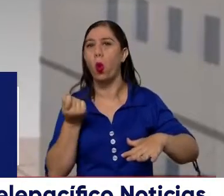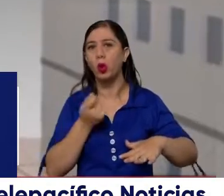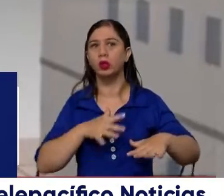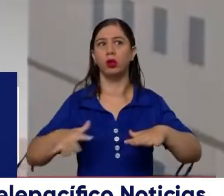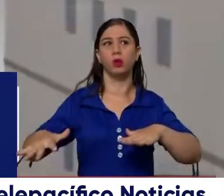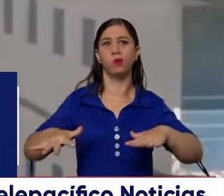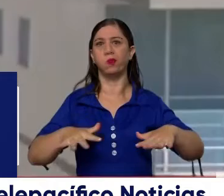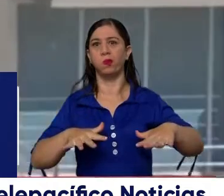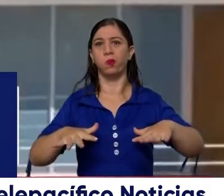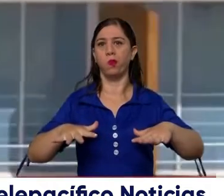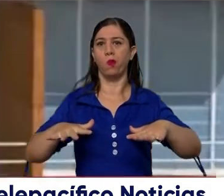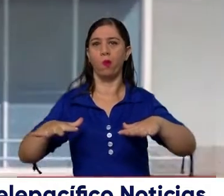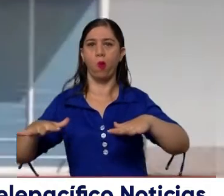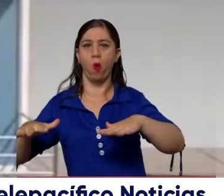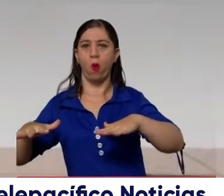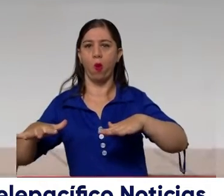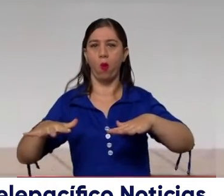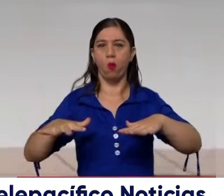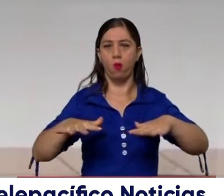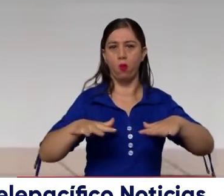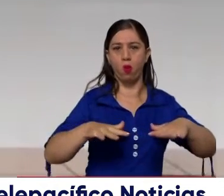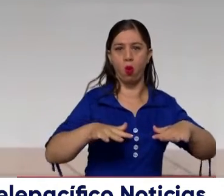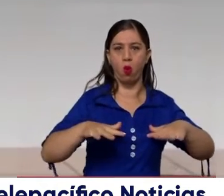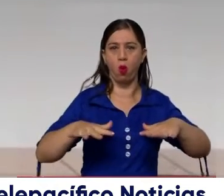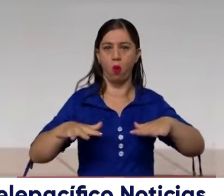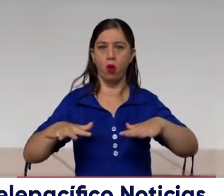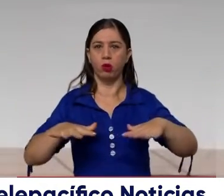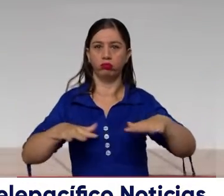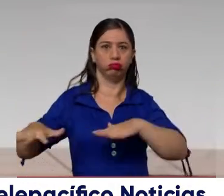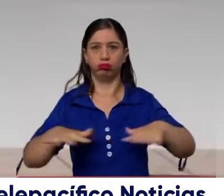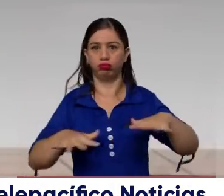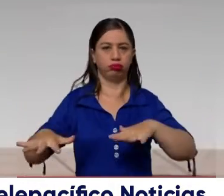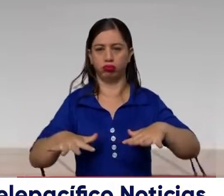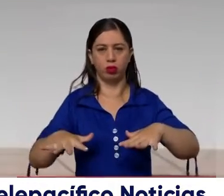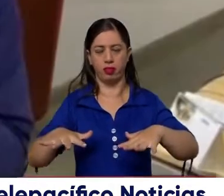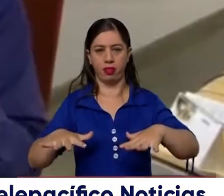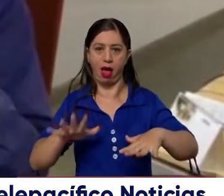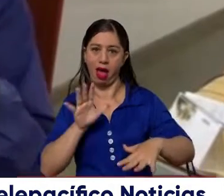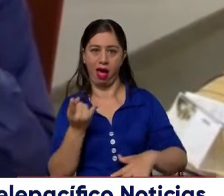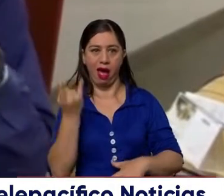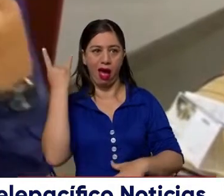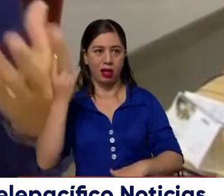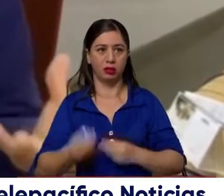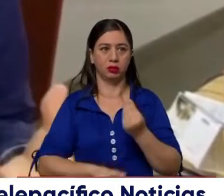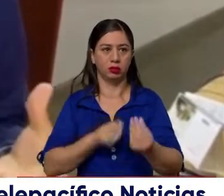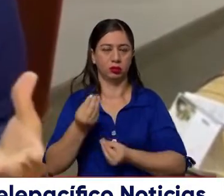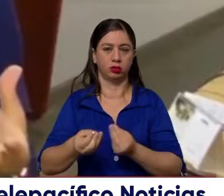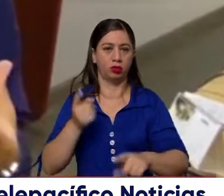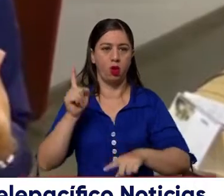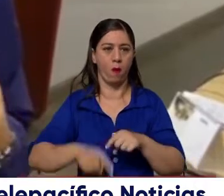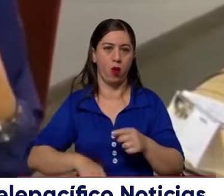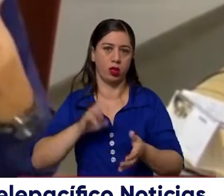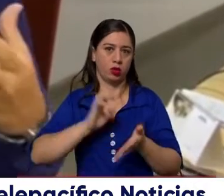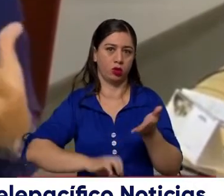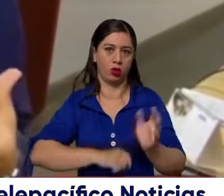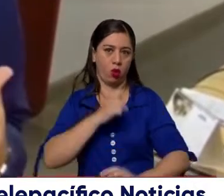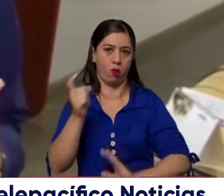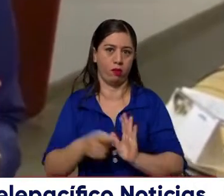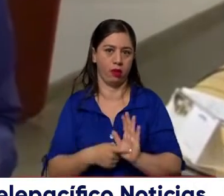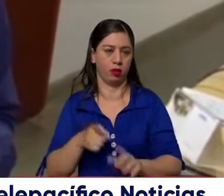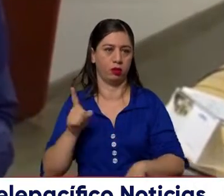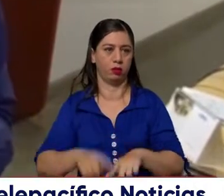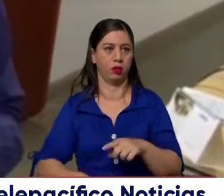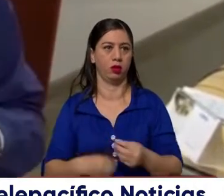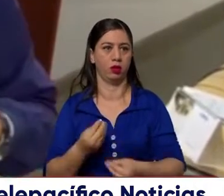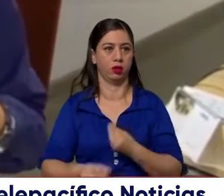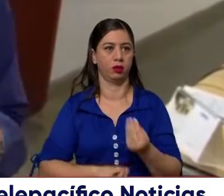edificio se mueva en bloque. Si no se mueve en bloque, no da esa sensación de movimiento. Y aun cuando la diera, o sea, porque tampoco la podemos eliminar por completo, la persona va a sentir que se está